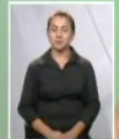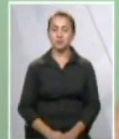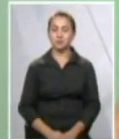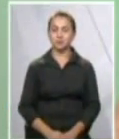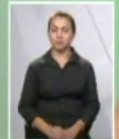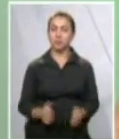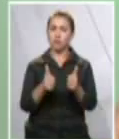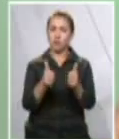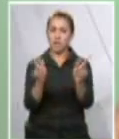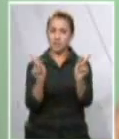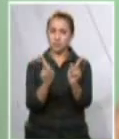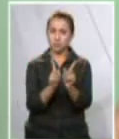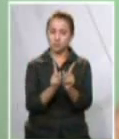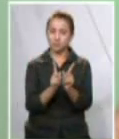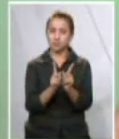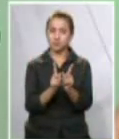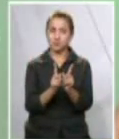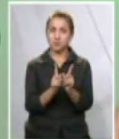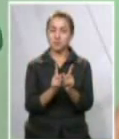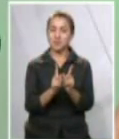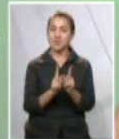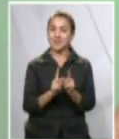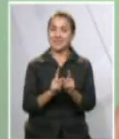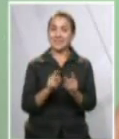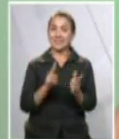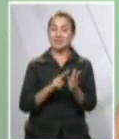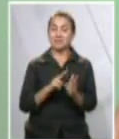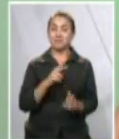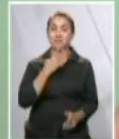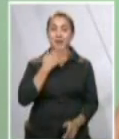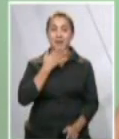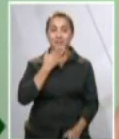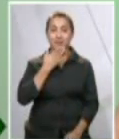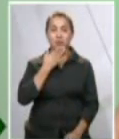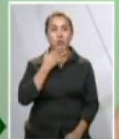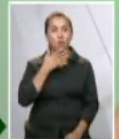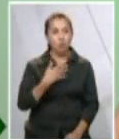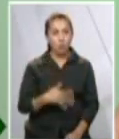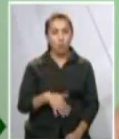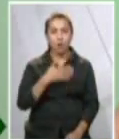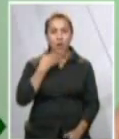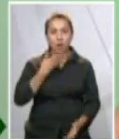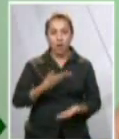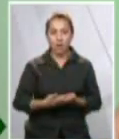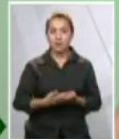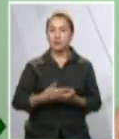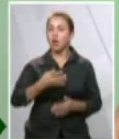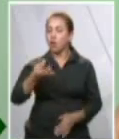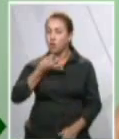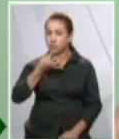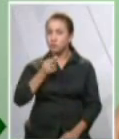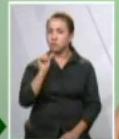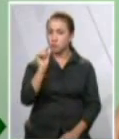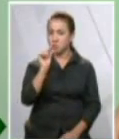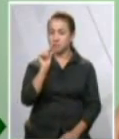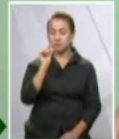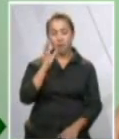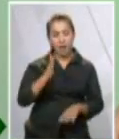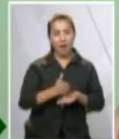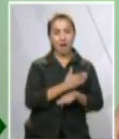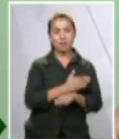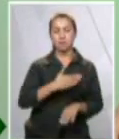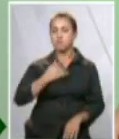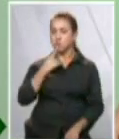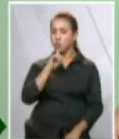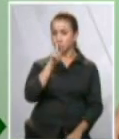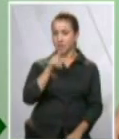Qué buen resumen, ¿no? Es cuando nos quitan las palabras de la boca. Ya te voy a preguntar un poquito más, Ricardo, pero antes quiero preguntarle a